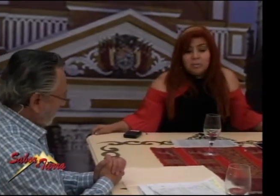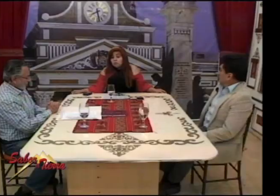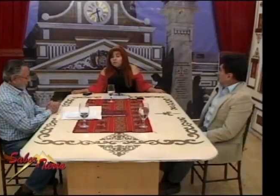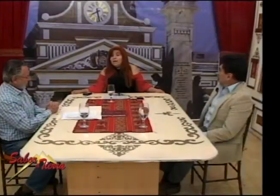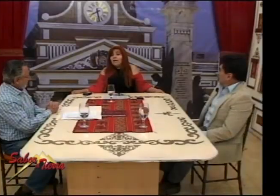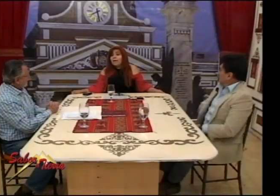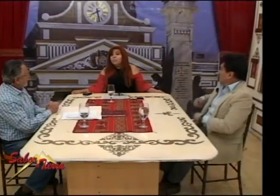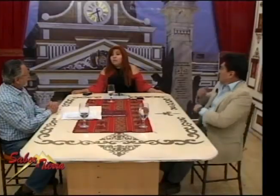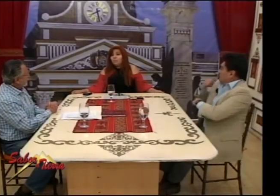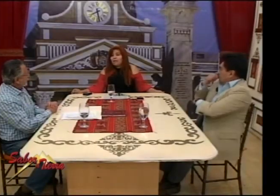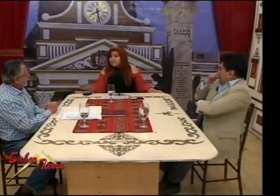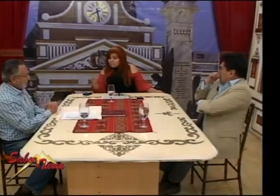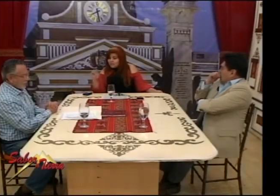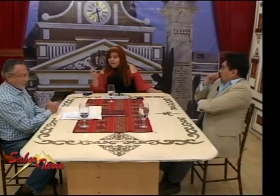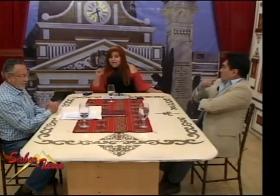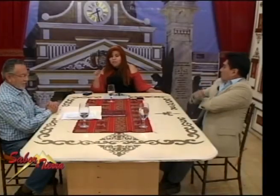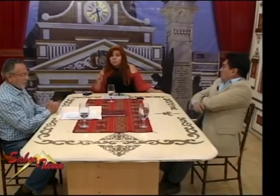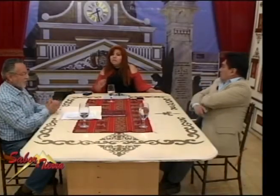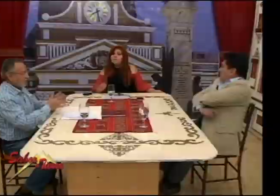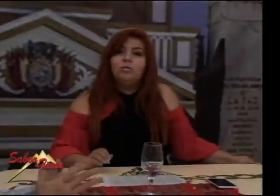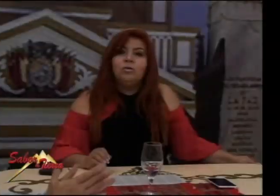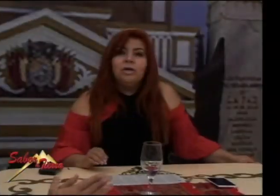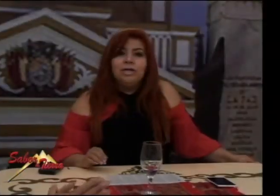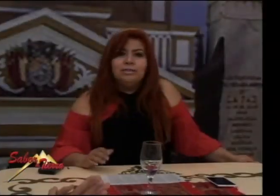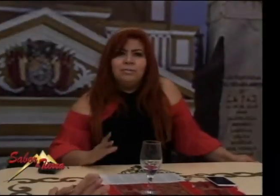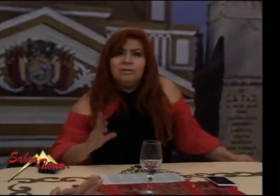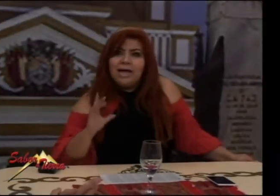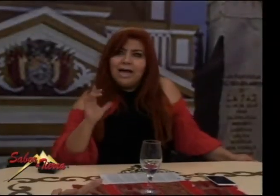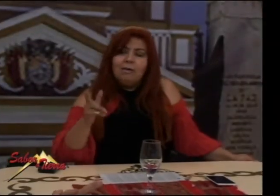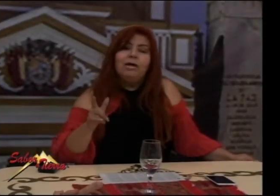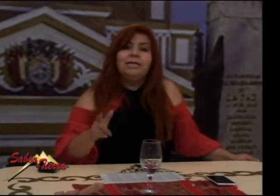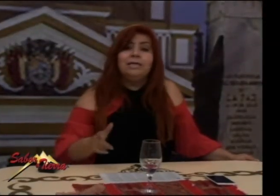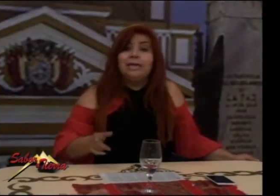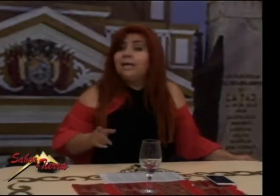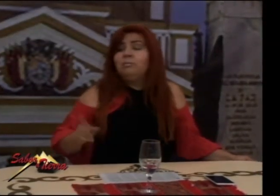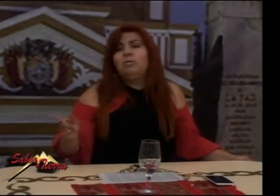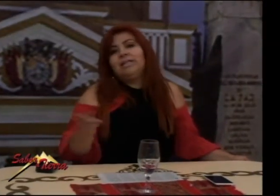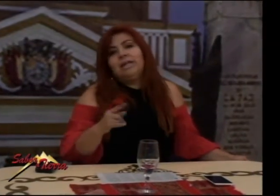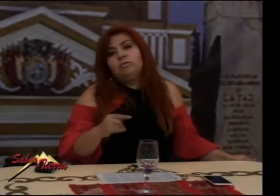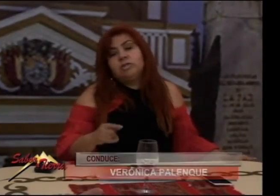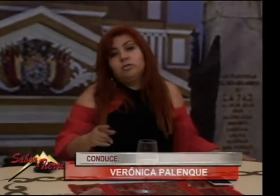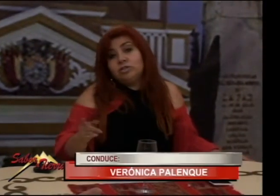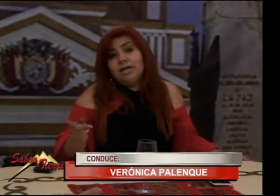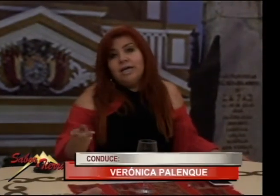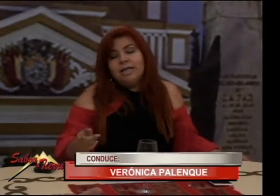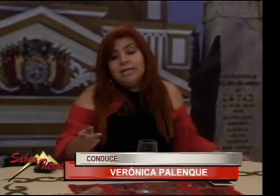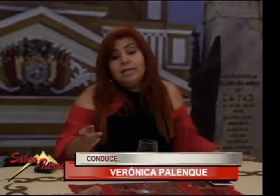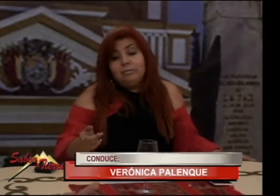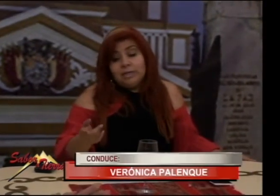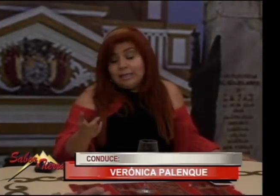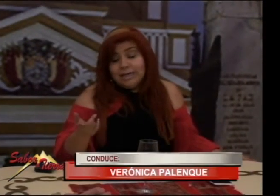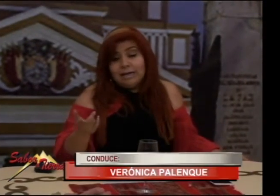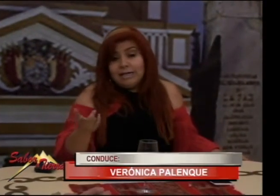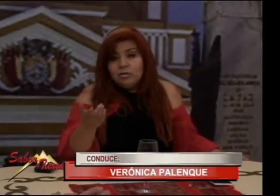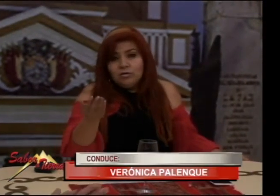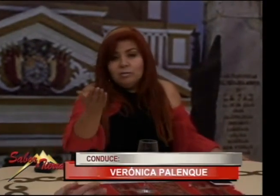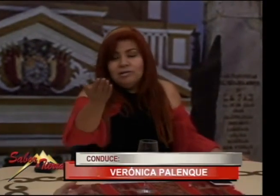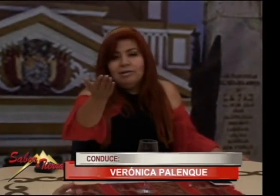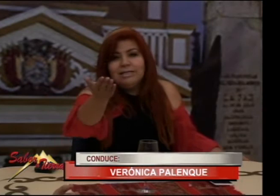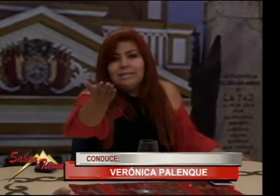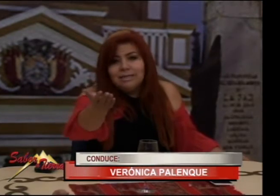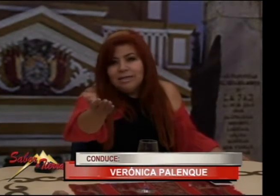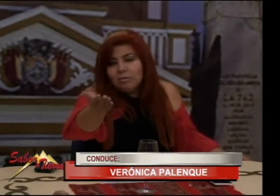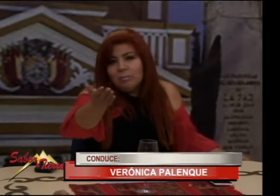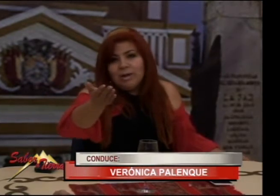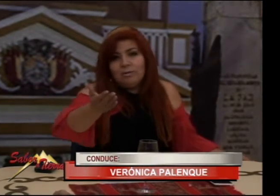¿no? A mí me gusta viajar por el país manejando mi vehículo. Siempre viajaba y en el camino entero recorría y tenía niños que me